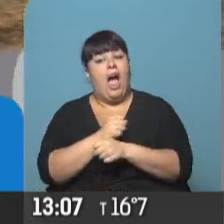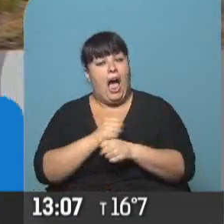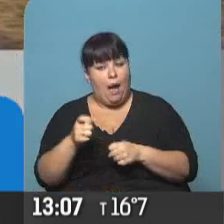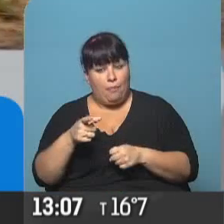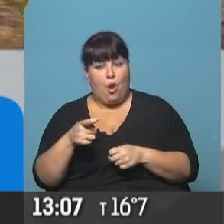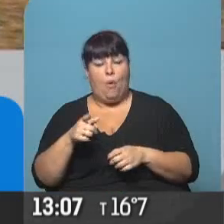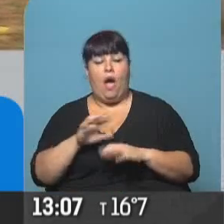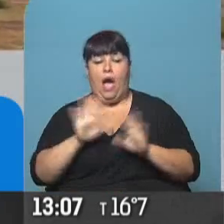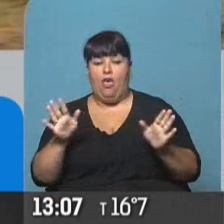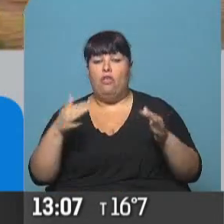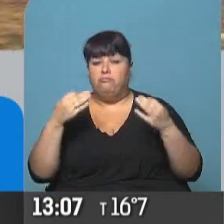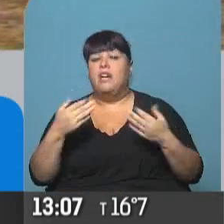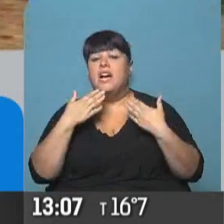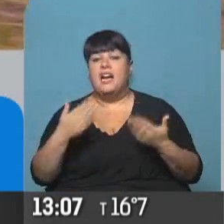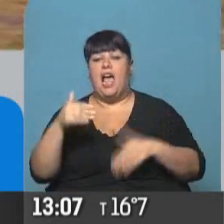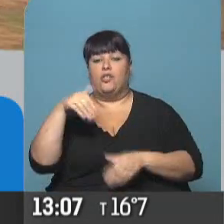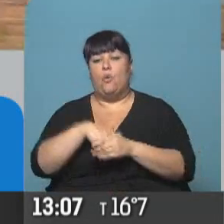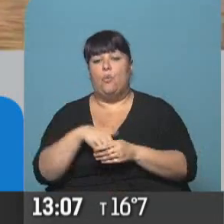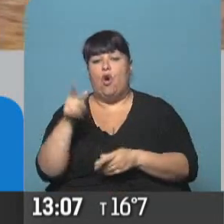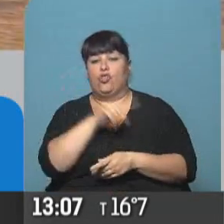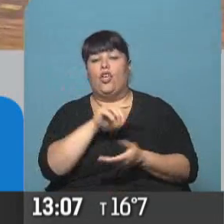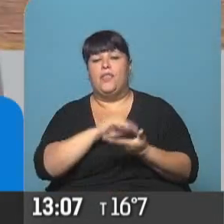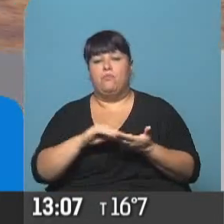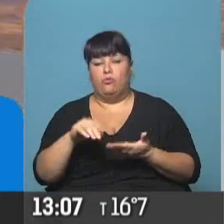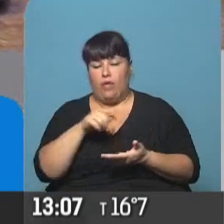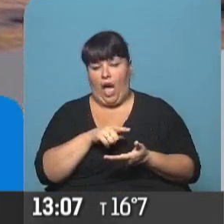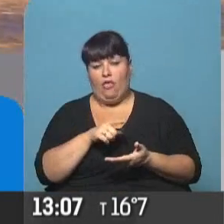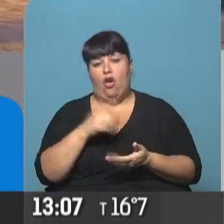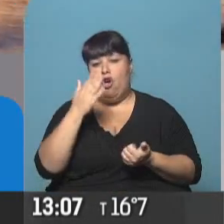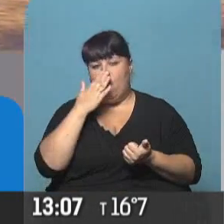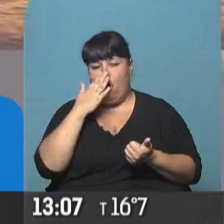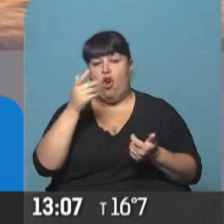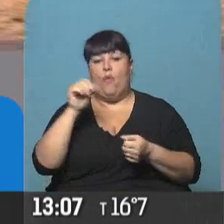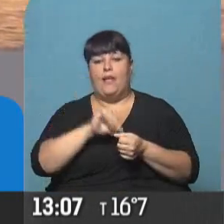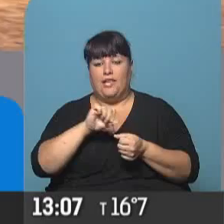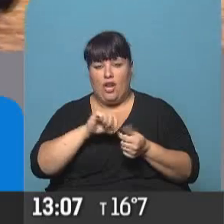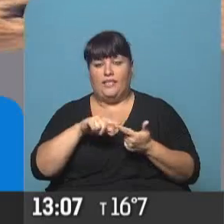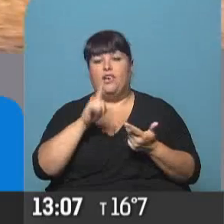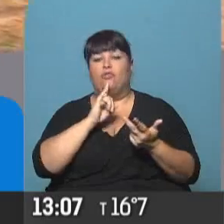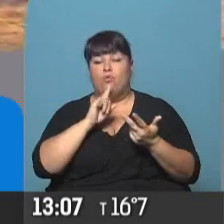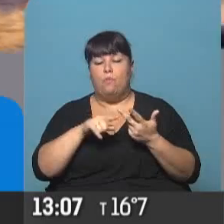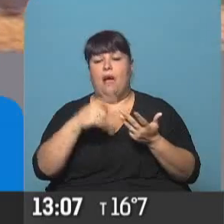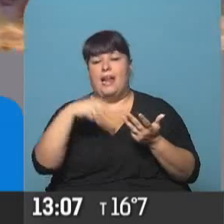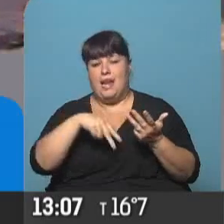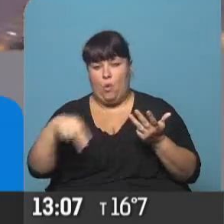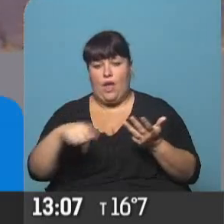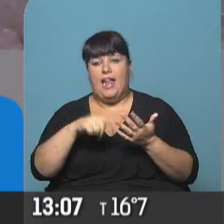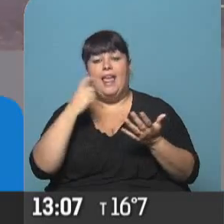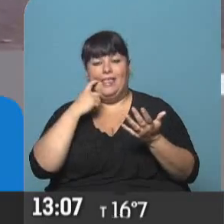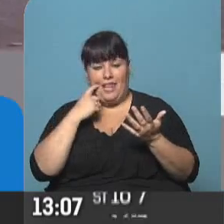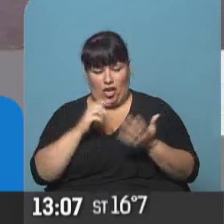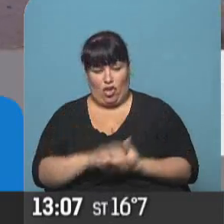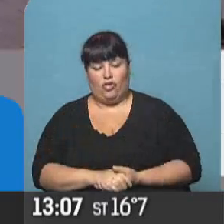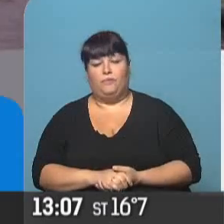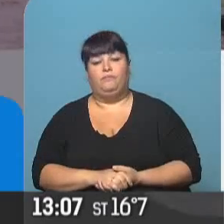se pudo realizar gracias a los votos de los legisladores de Córdoba, Santiago del Estero, Tucumán, Neuquén y Entre